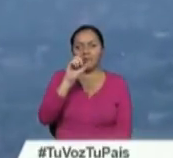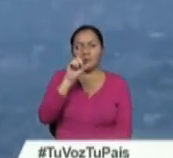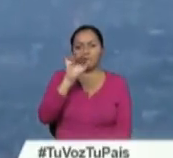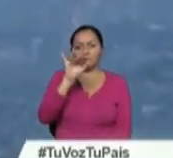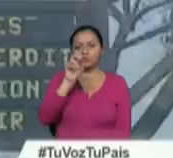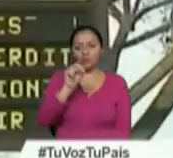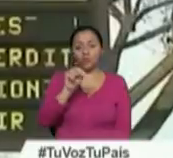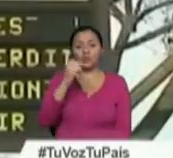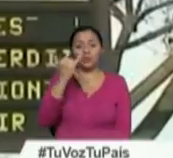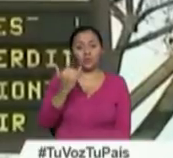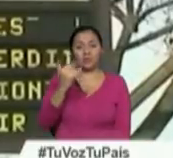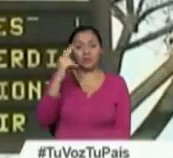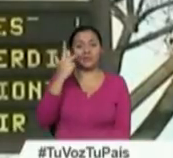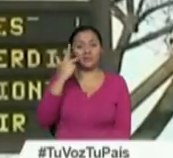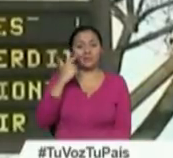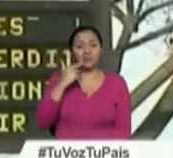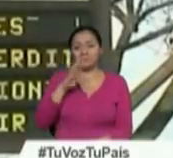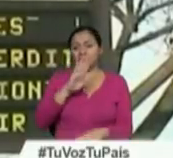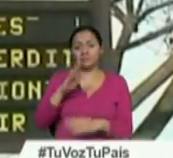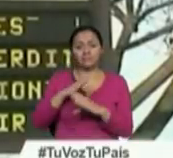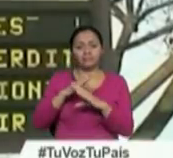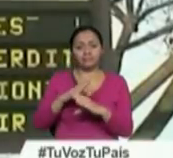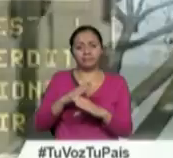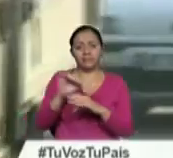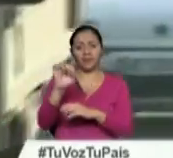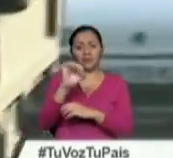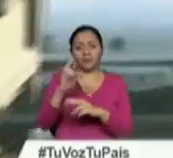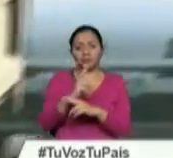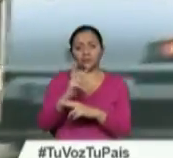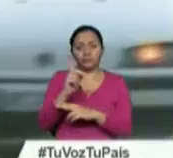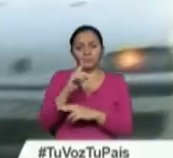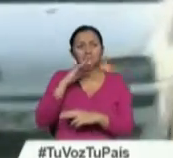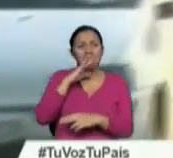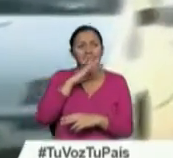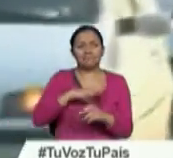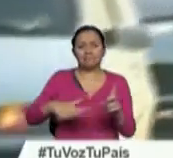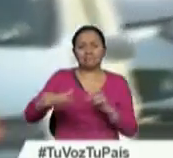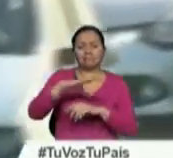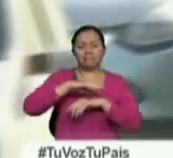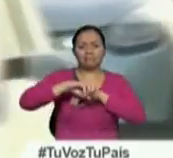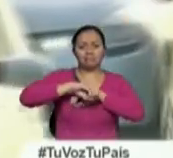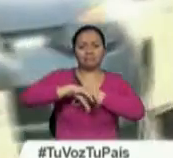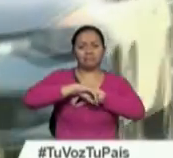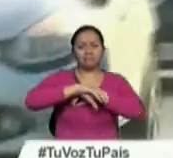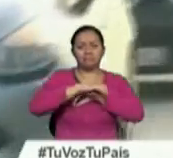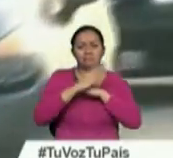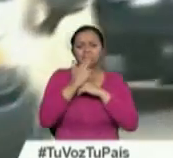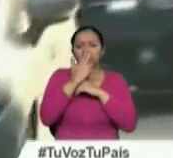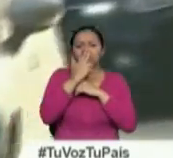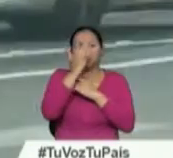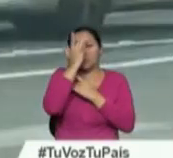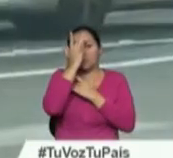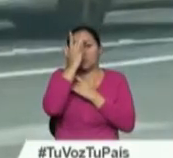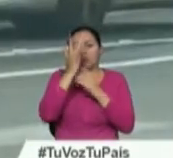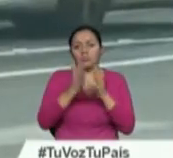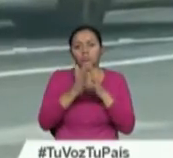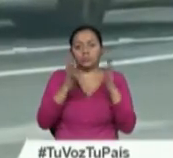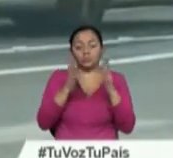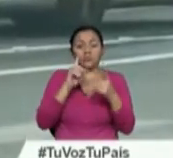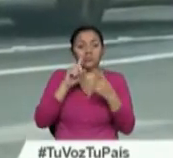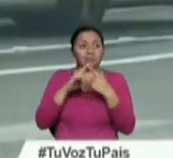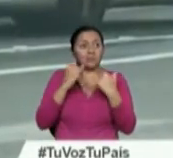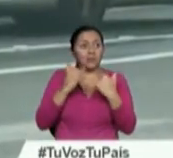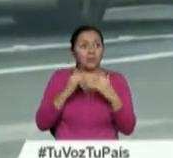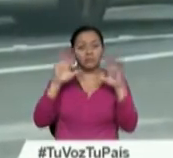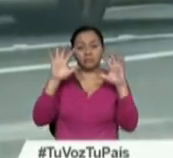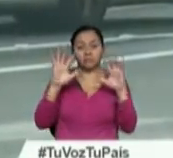de restricciones al tráfico por los altos niveles de contaminación atmosférica por micropartículas. Nunca hasta ahora se había